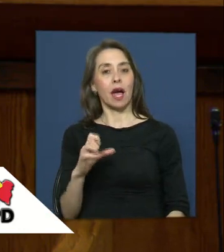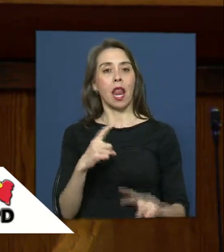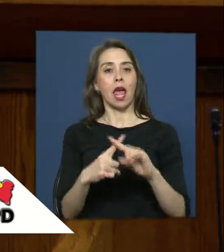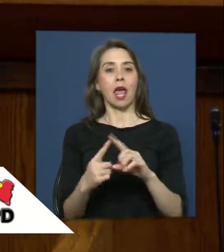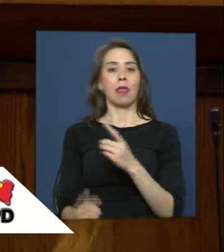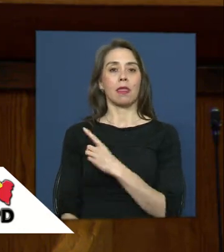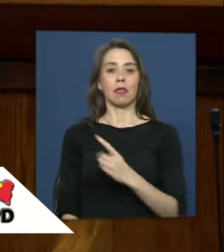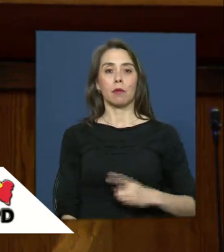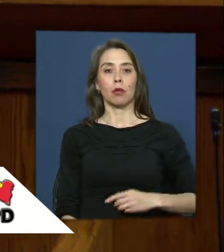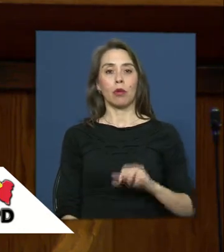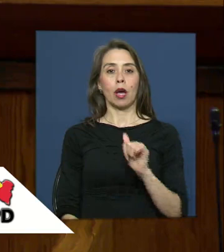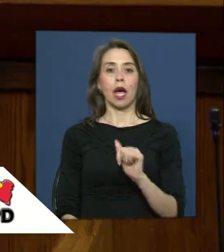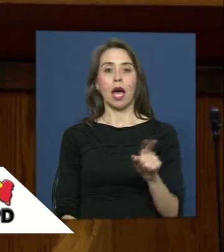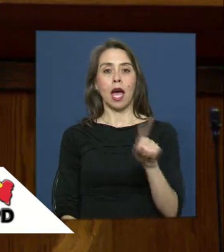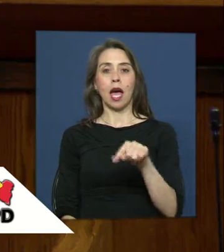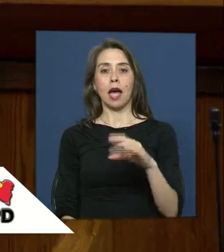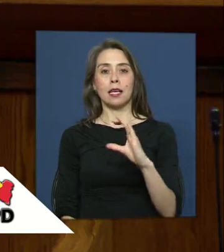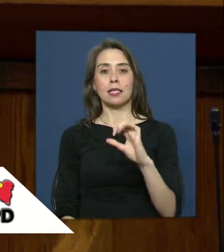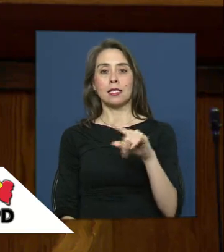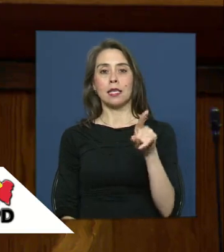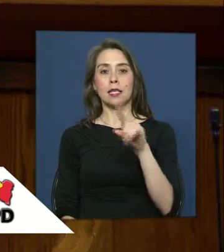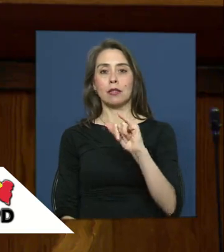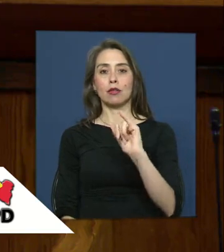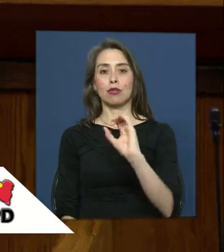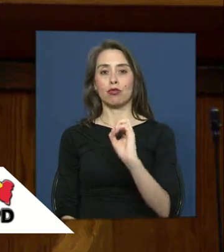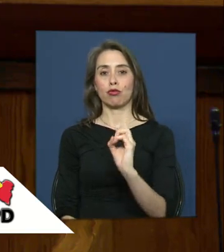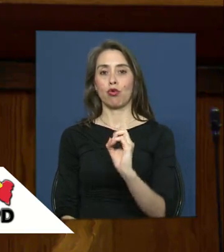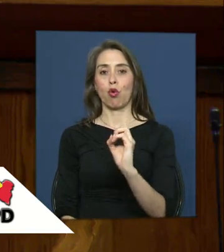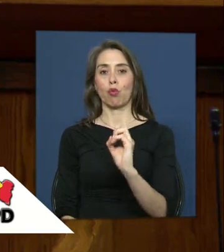señor Asensio, don Gabriel.